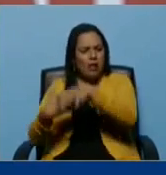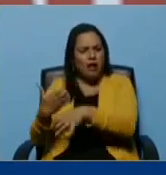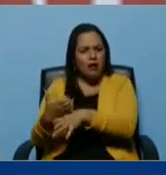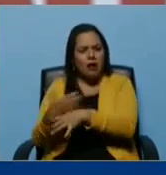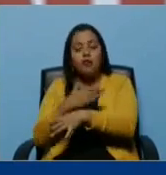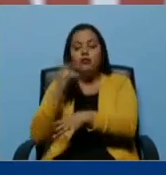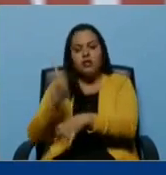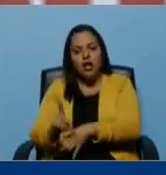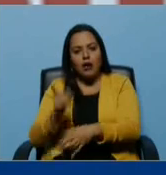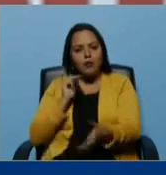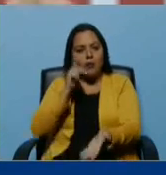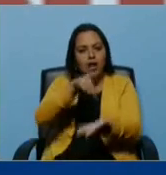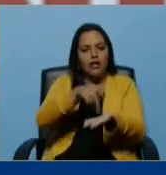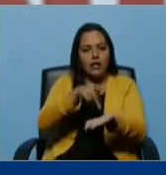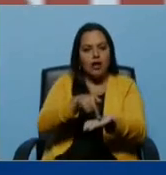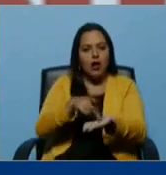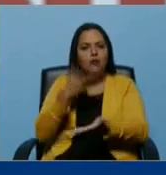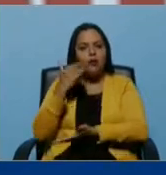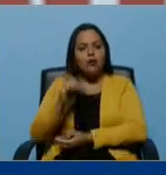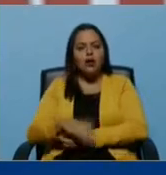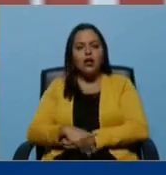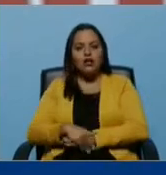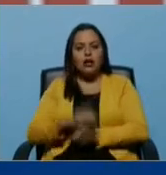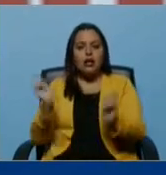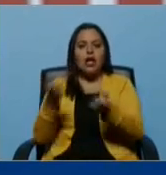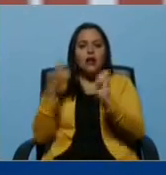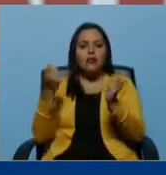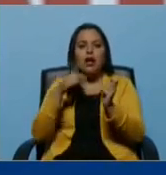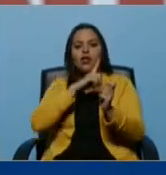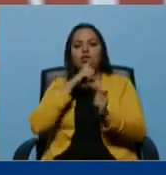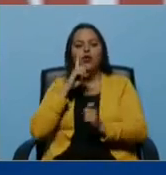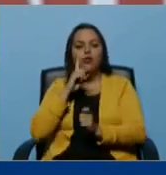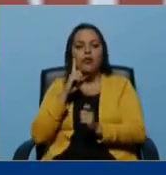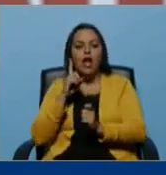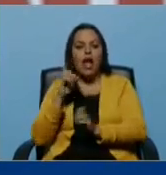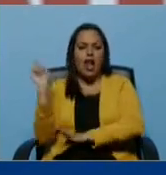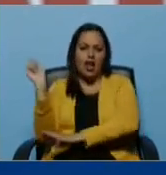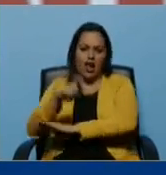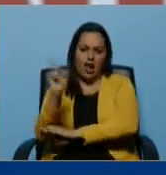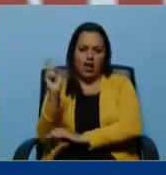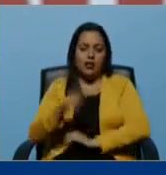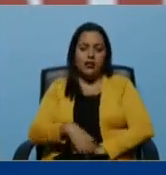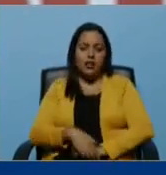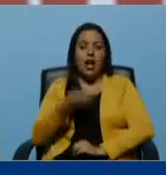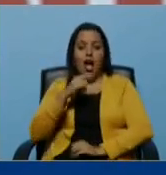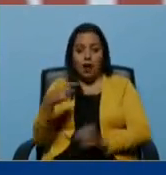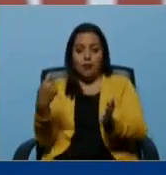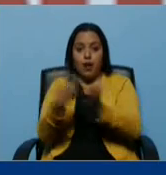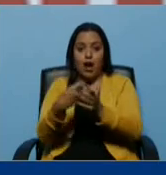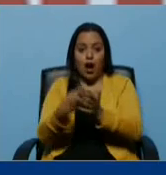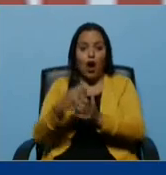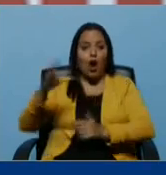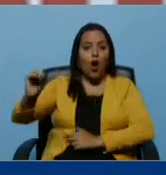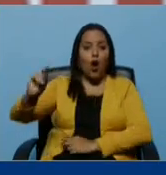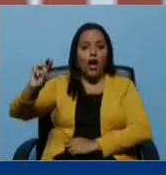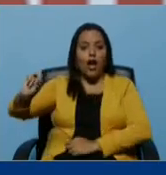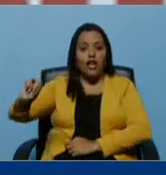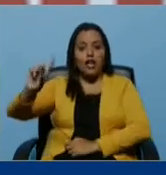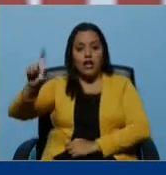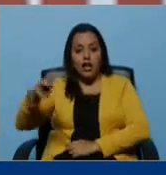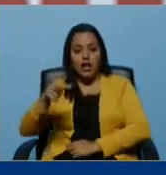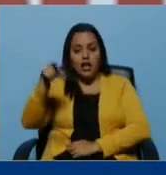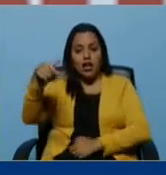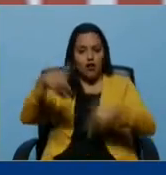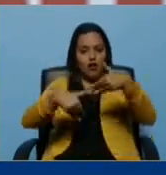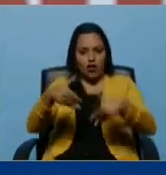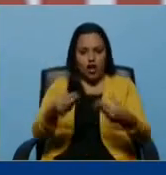aquella campaña, por ejemplo, de alacranes, vino de ahí, vino del financiamiento de ONG, una gran campaña, y ellos votaron junto